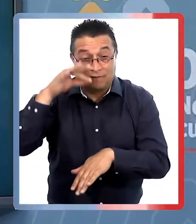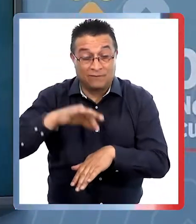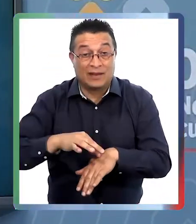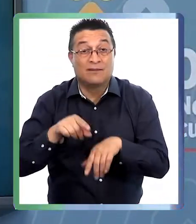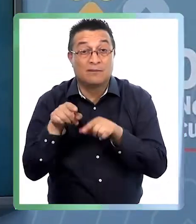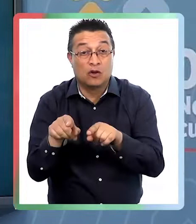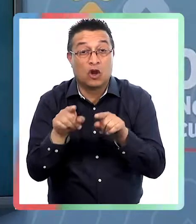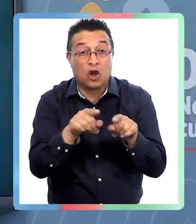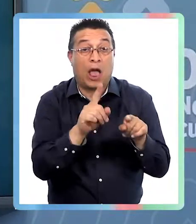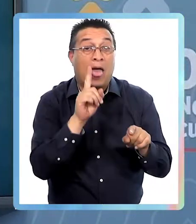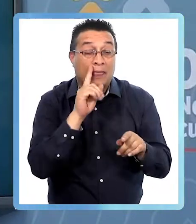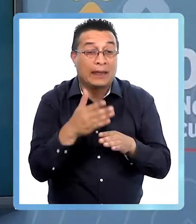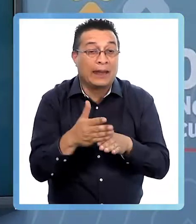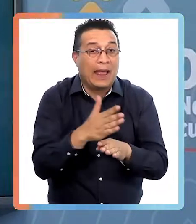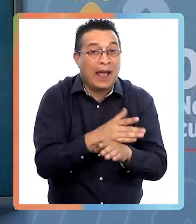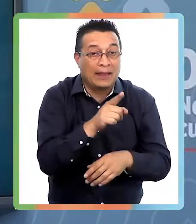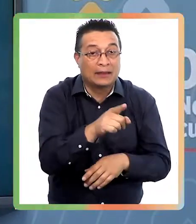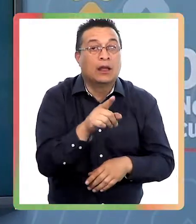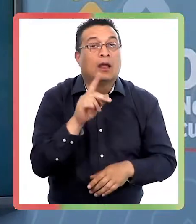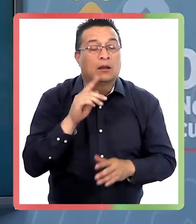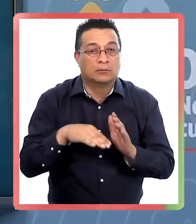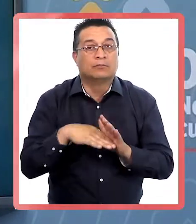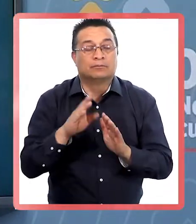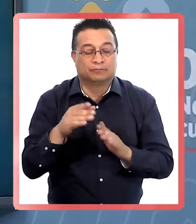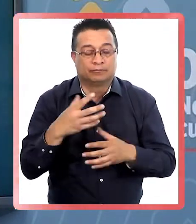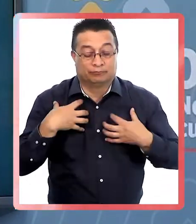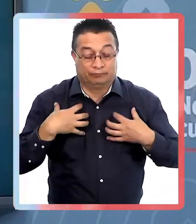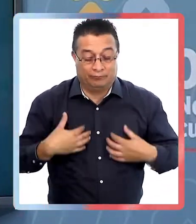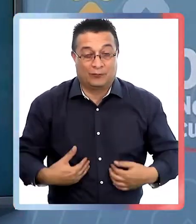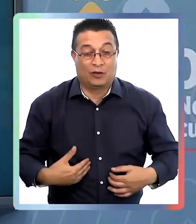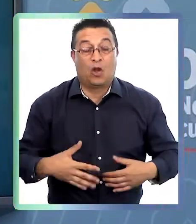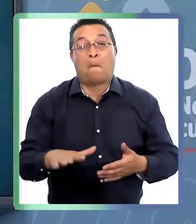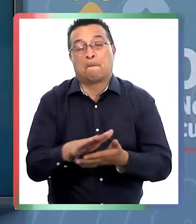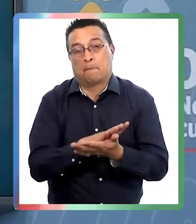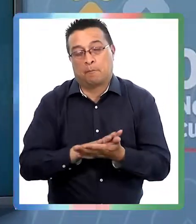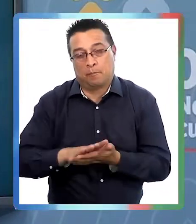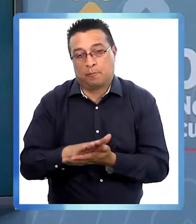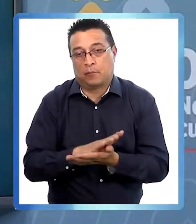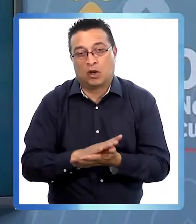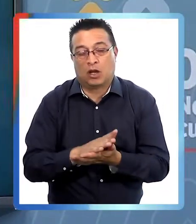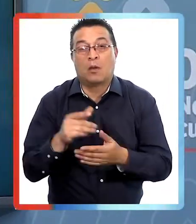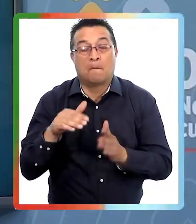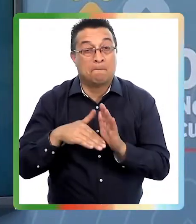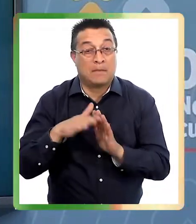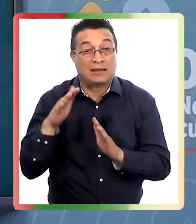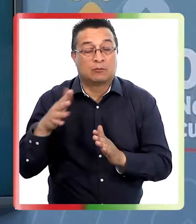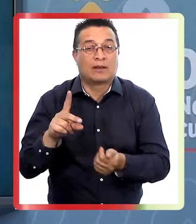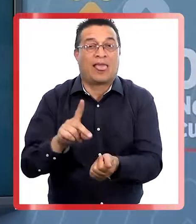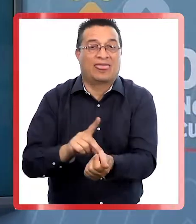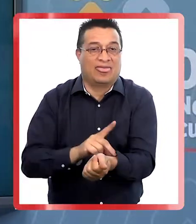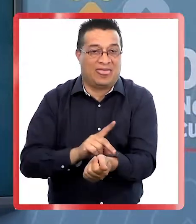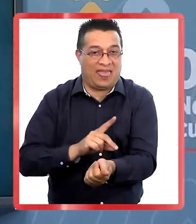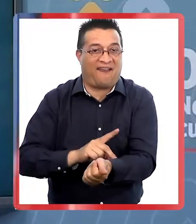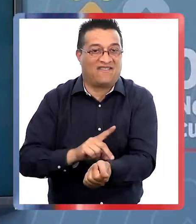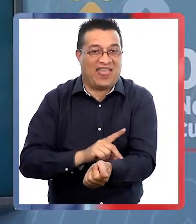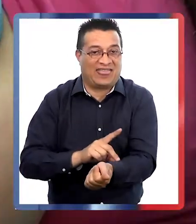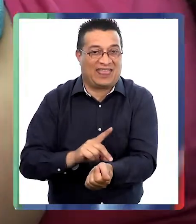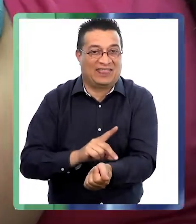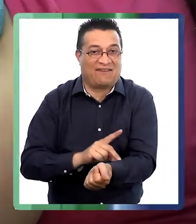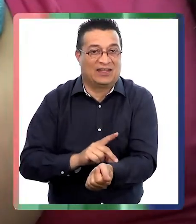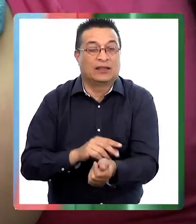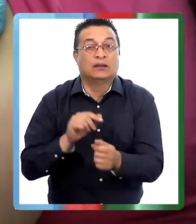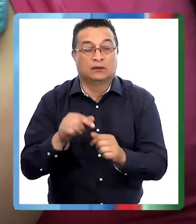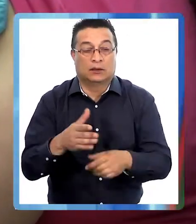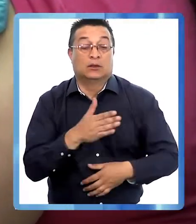que predominan son de índole metabólico, como por ejemplo, la más importante, diabetes, las